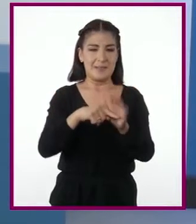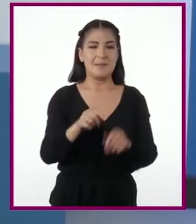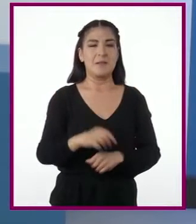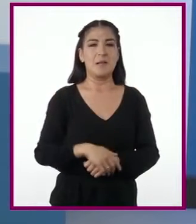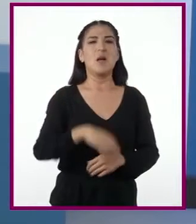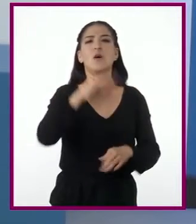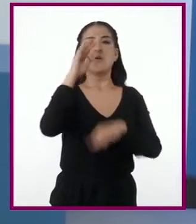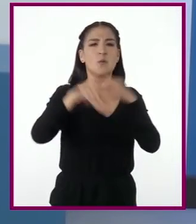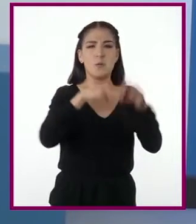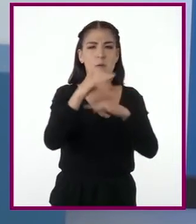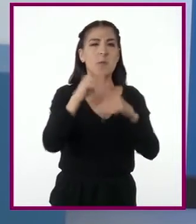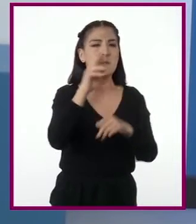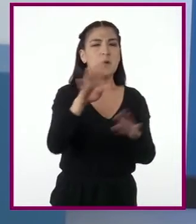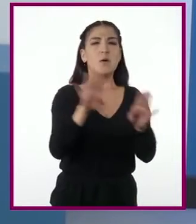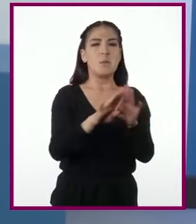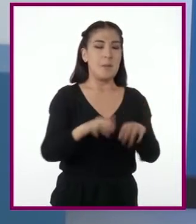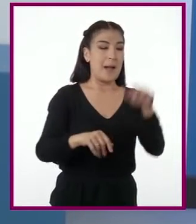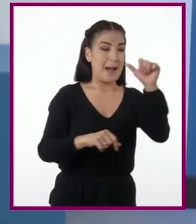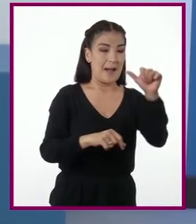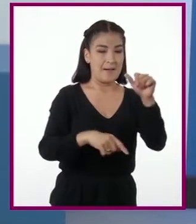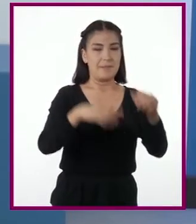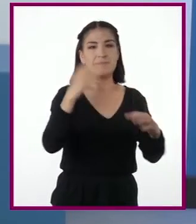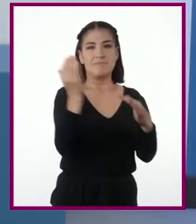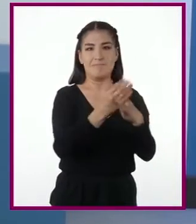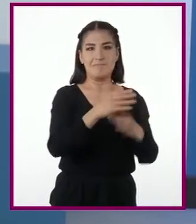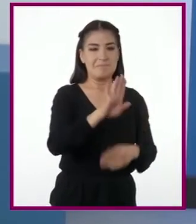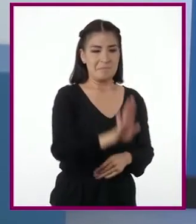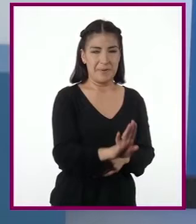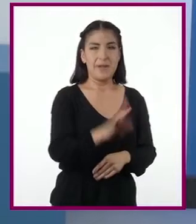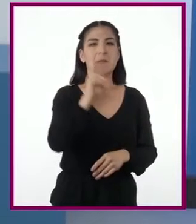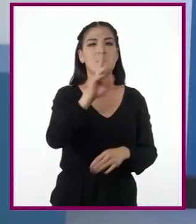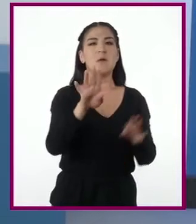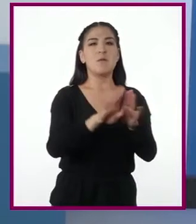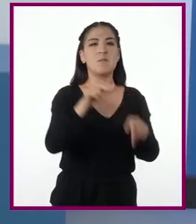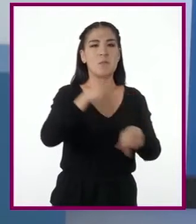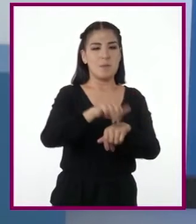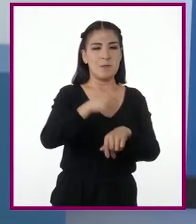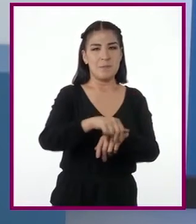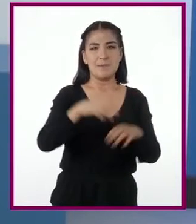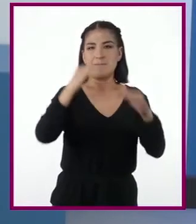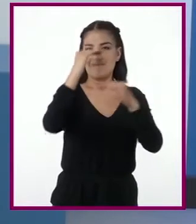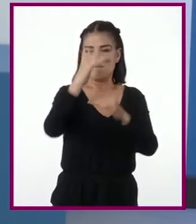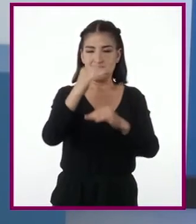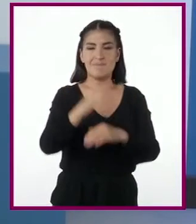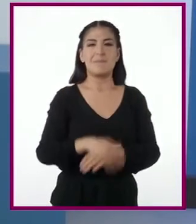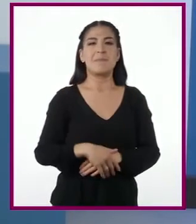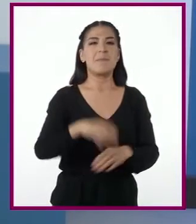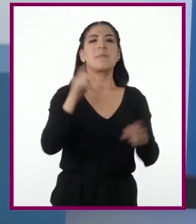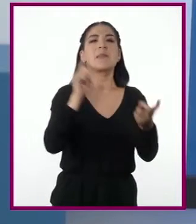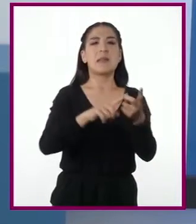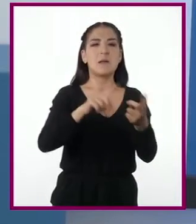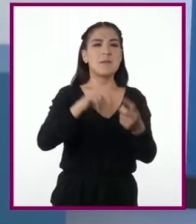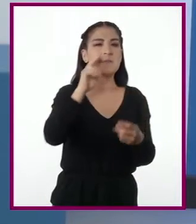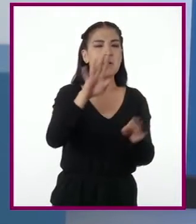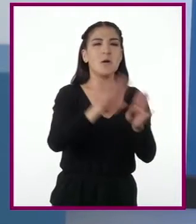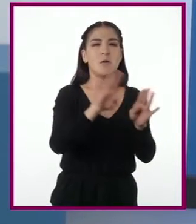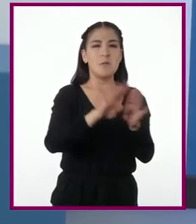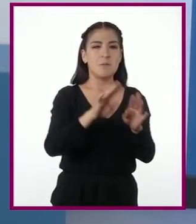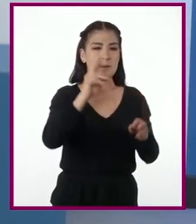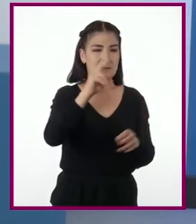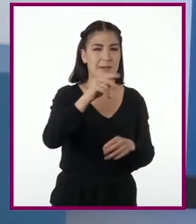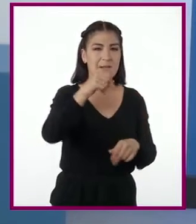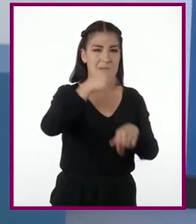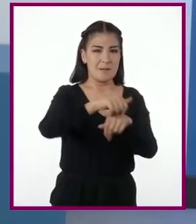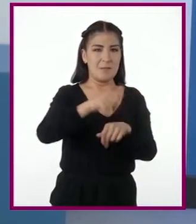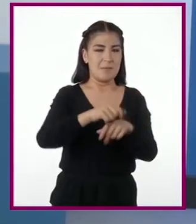toda fracción A entre B puede representar una división de dos números enteros, donde se representa una relación entre el